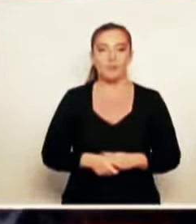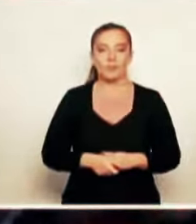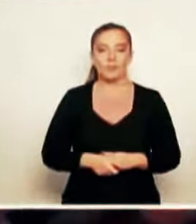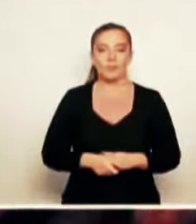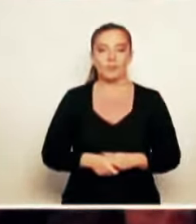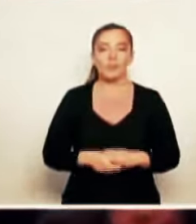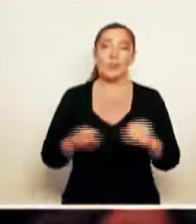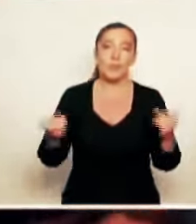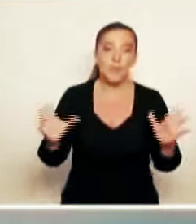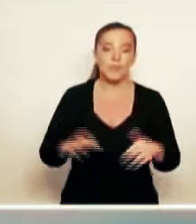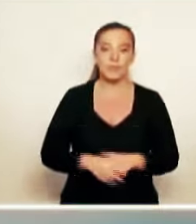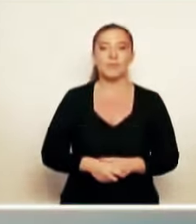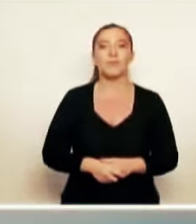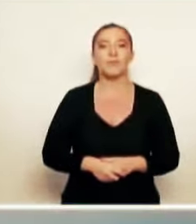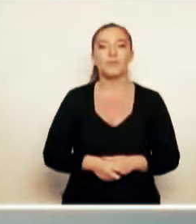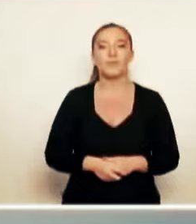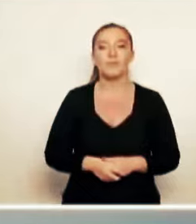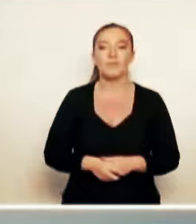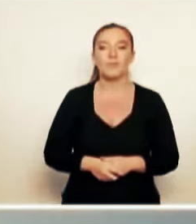Bueno,